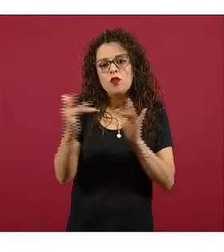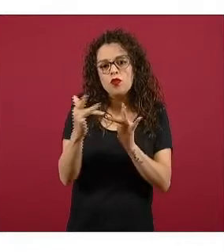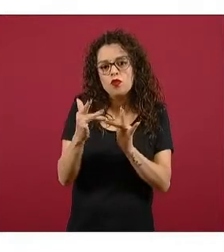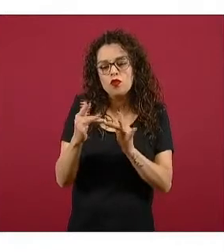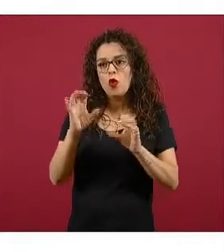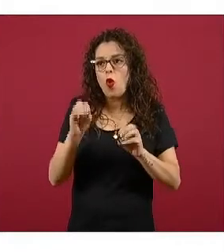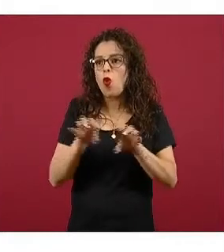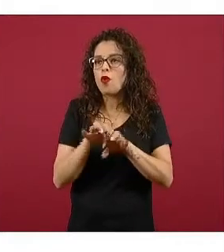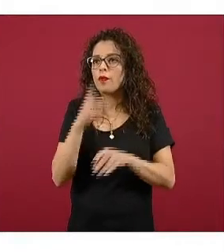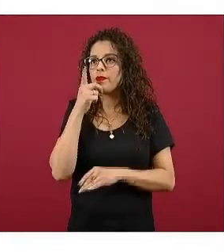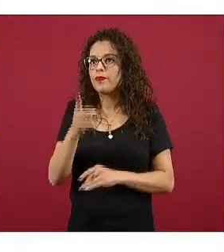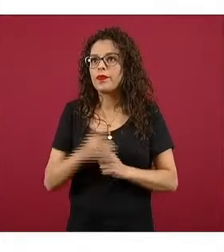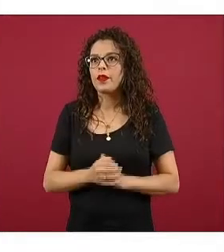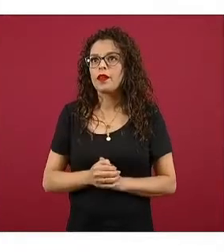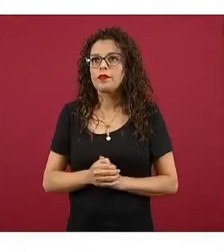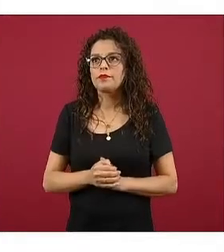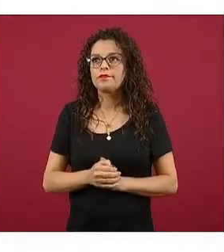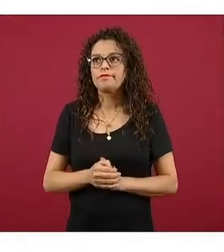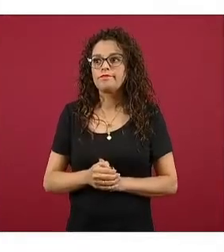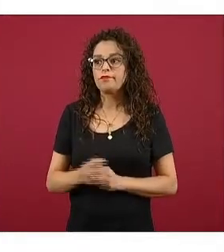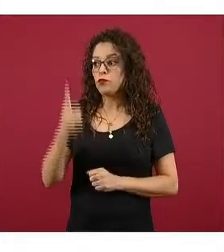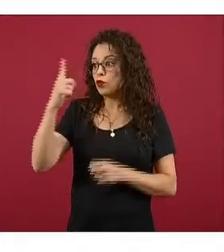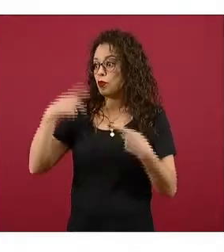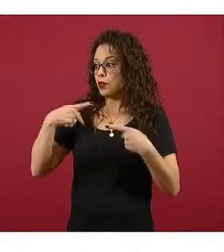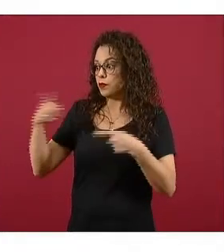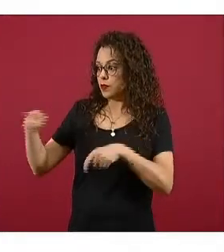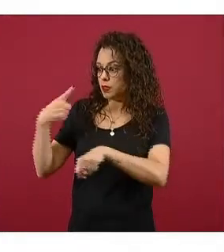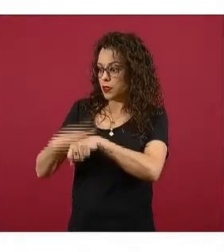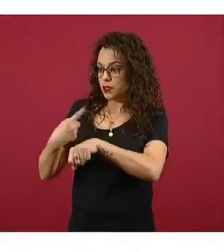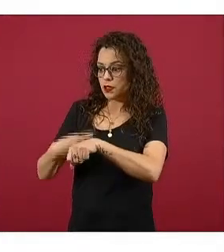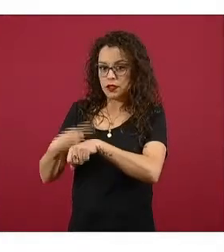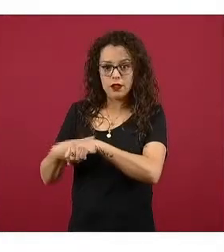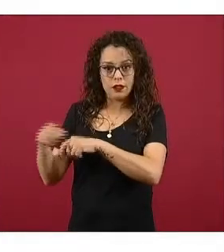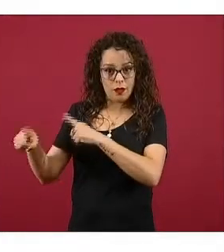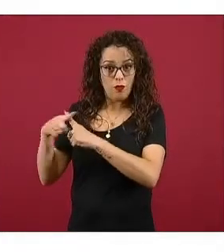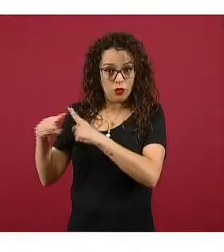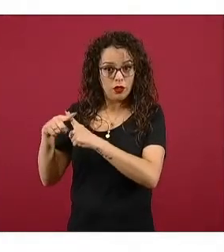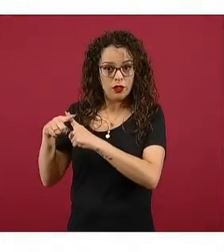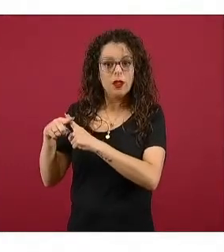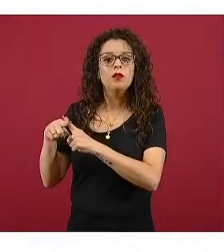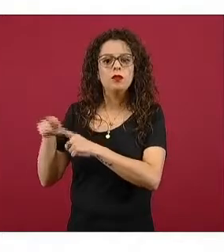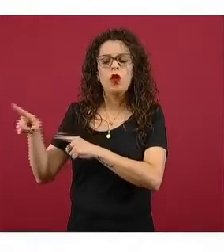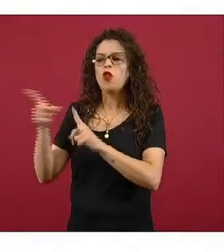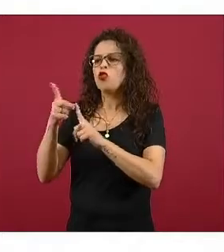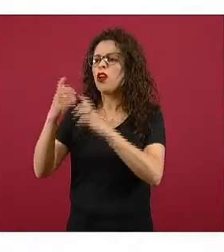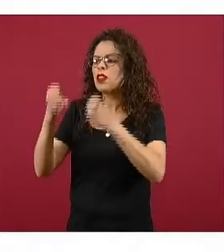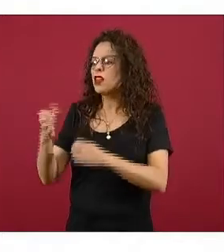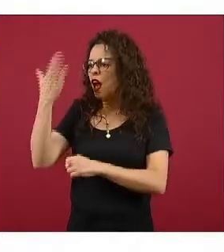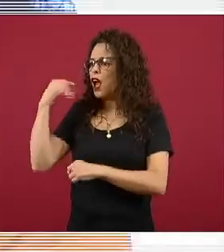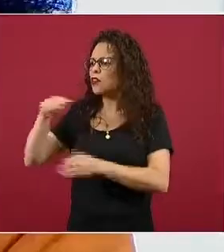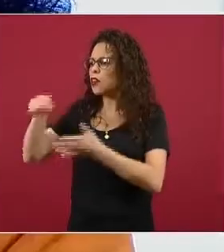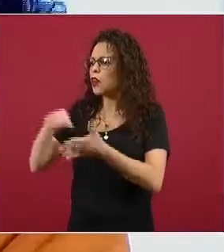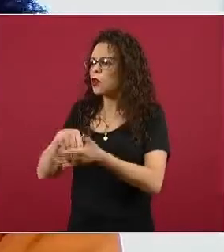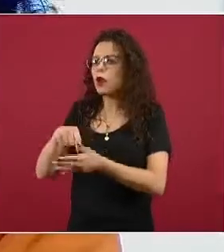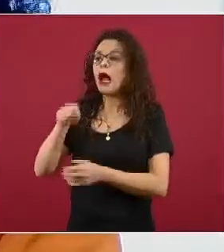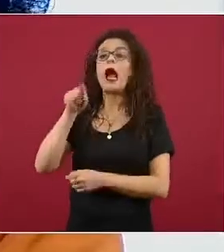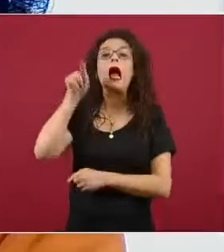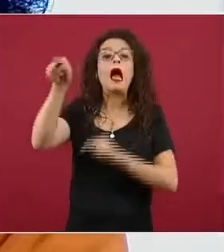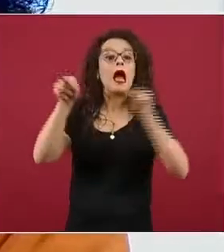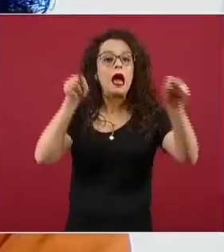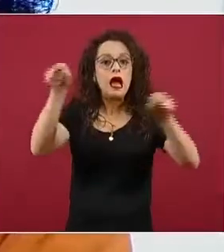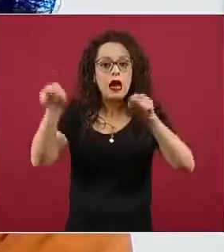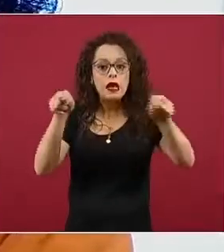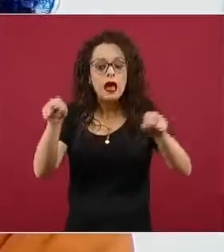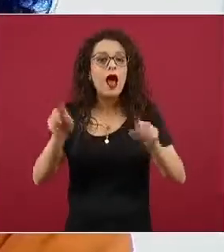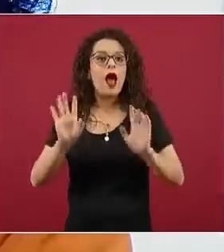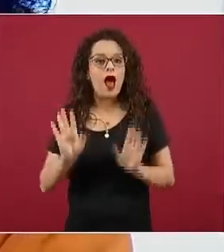digamos, permanencia en el mismo espacio que estuvo un positivo, para que vigilen síntomas, para que se monitoreen y estén